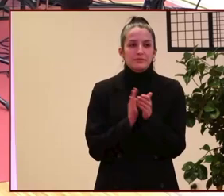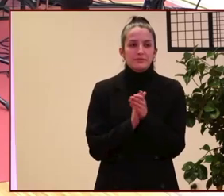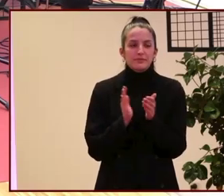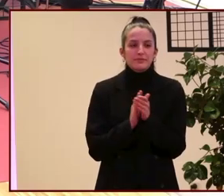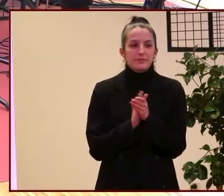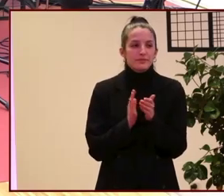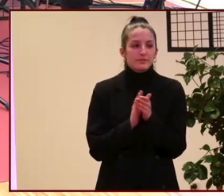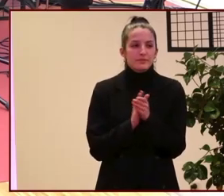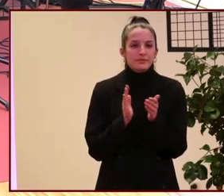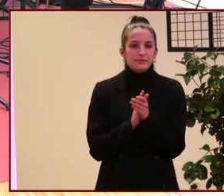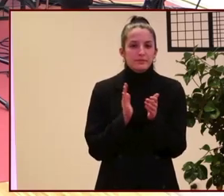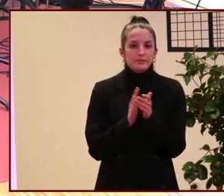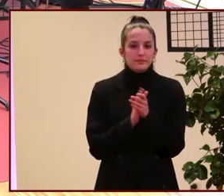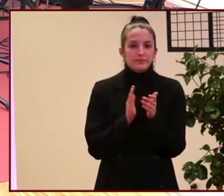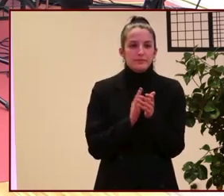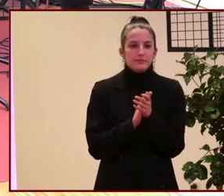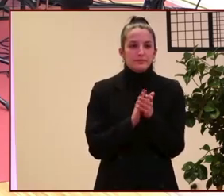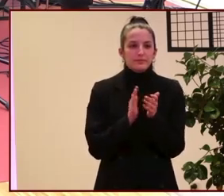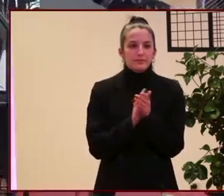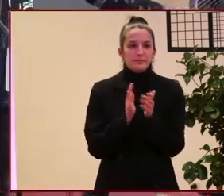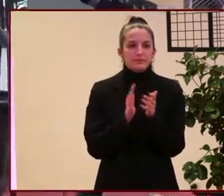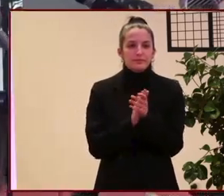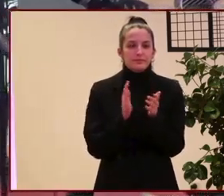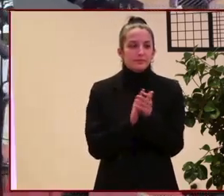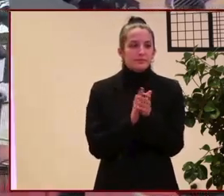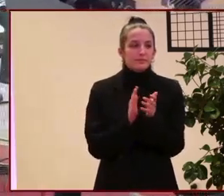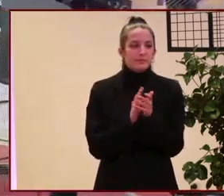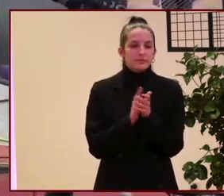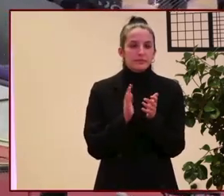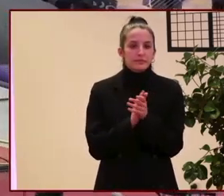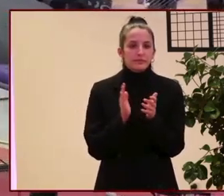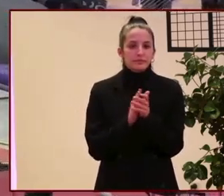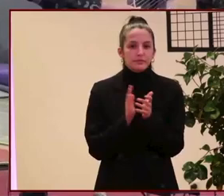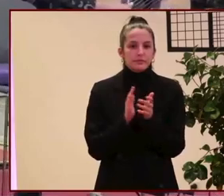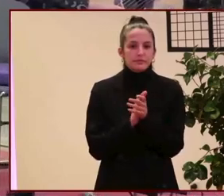y mostraros amigas compañeras y así